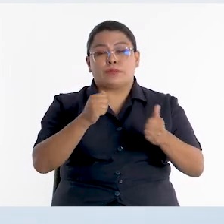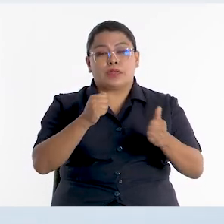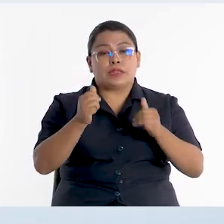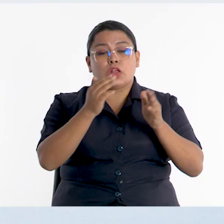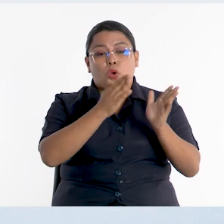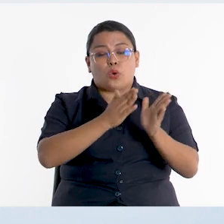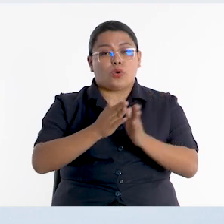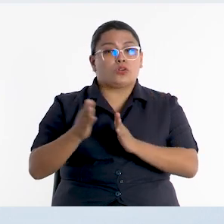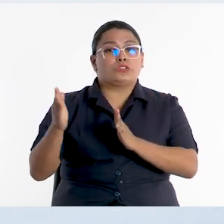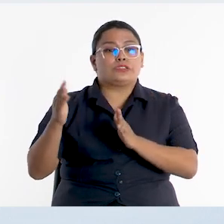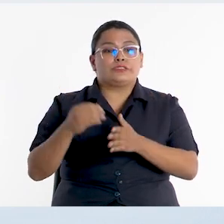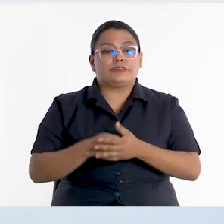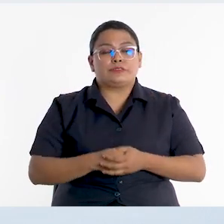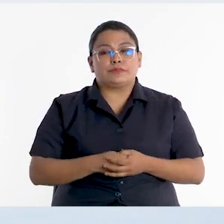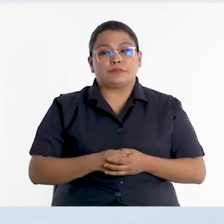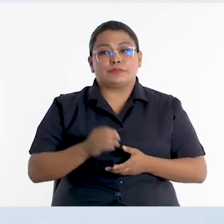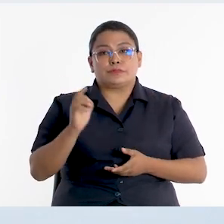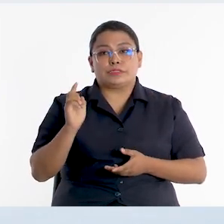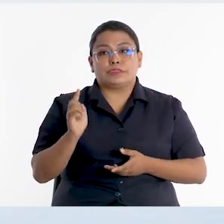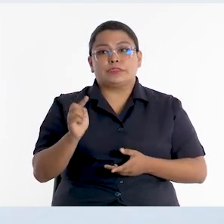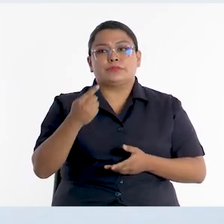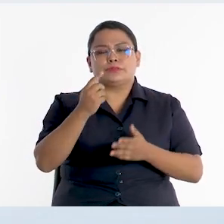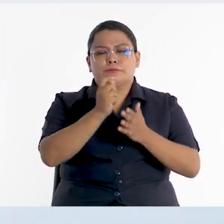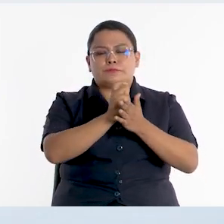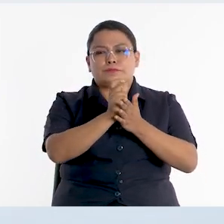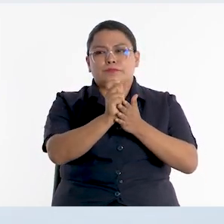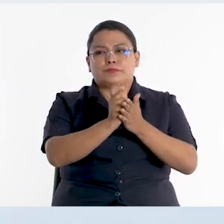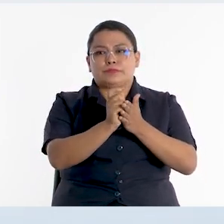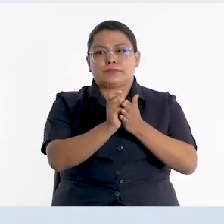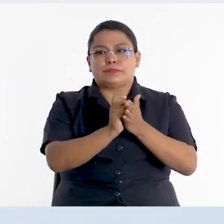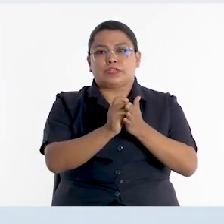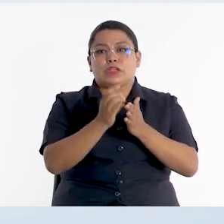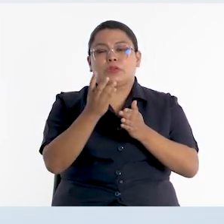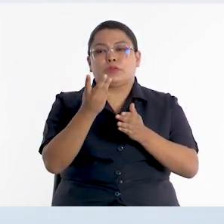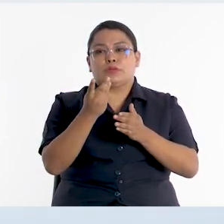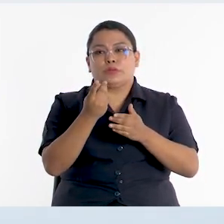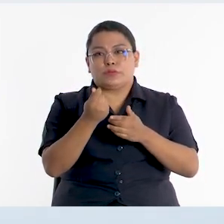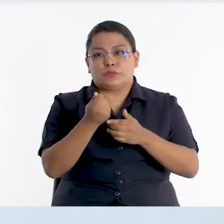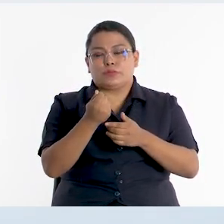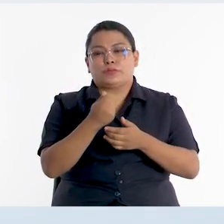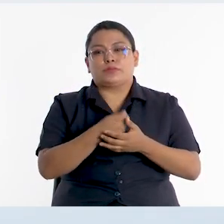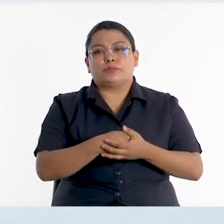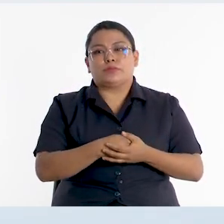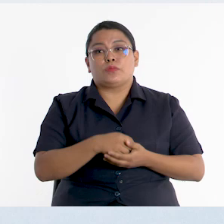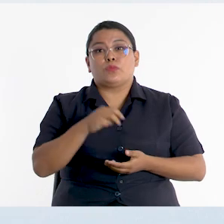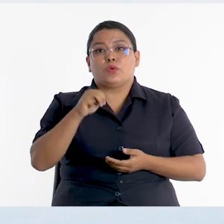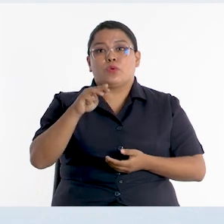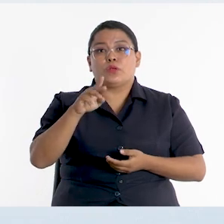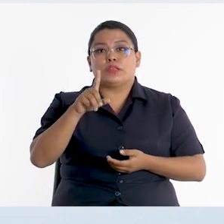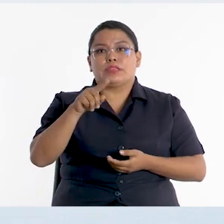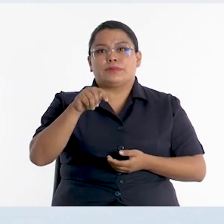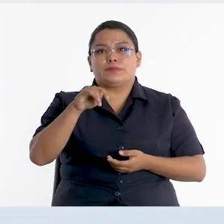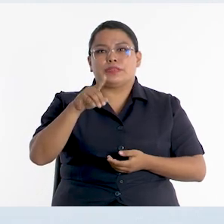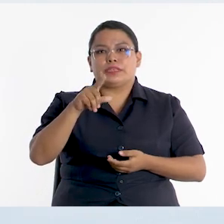valor posicional. Primero se escribe el multiplicando.